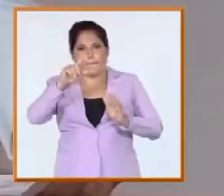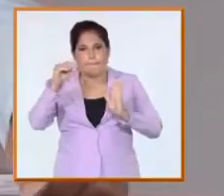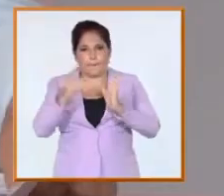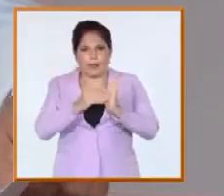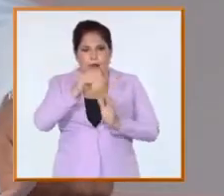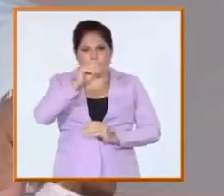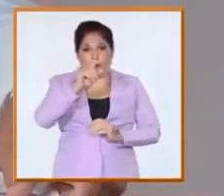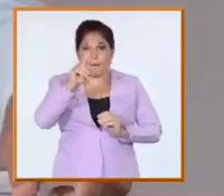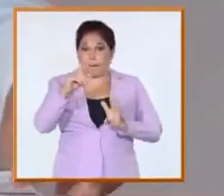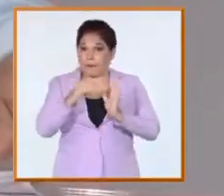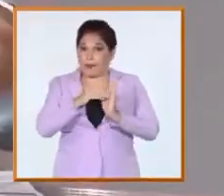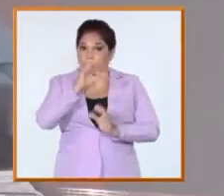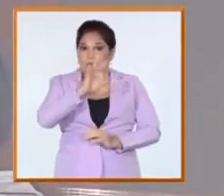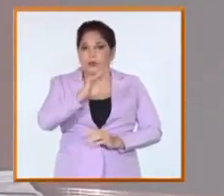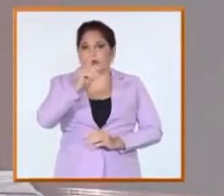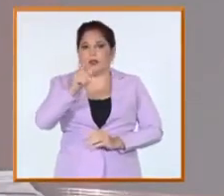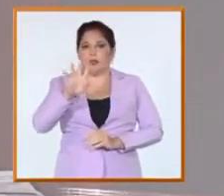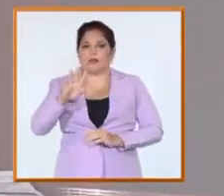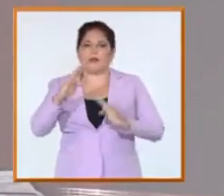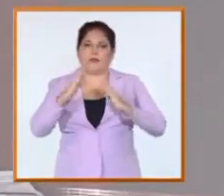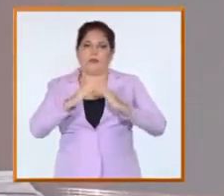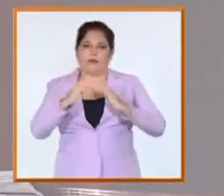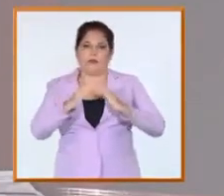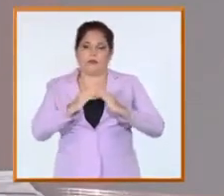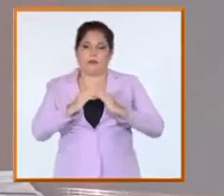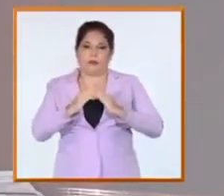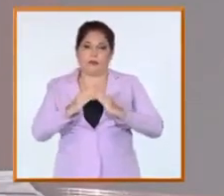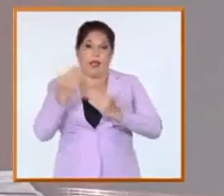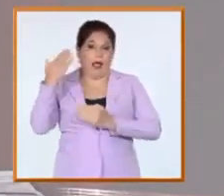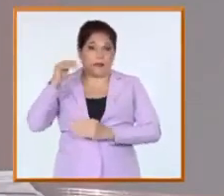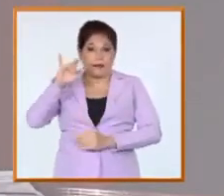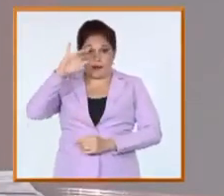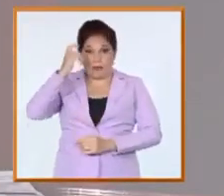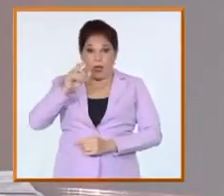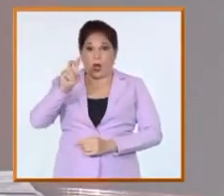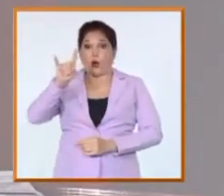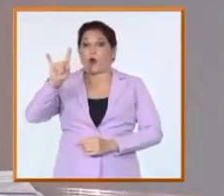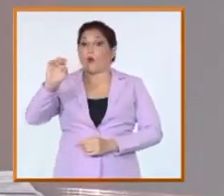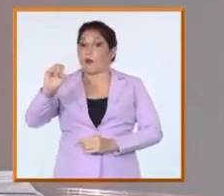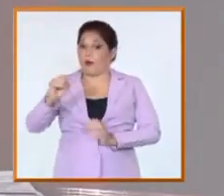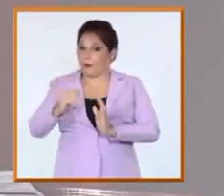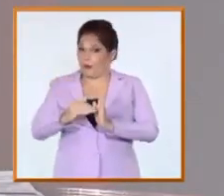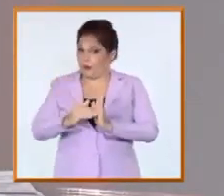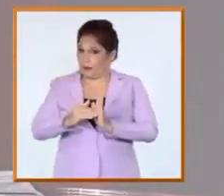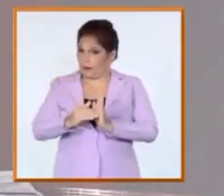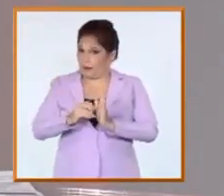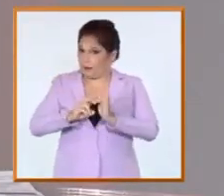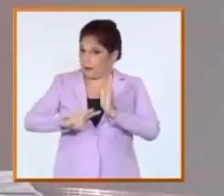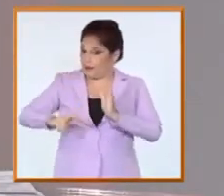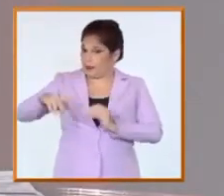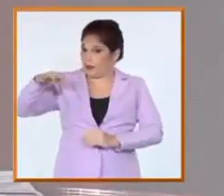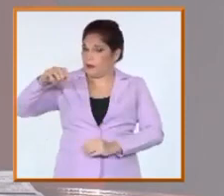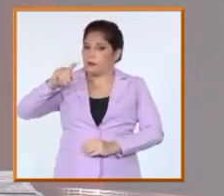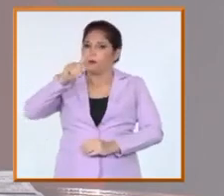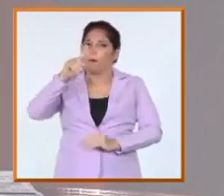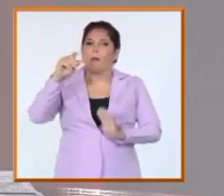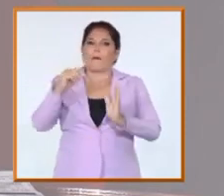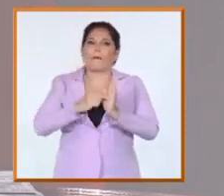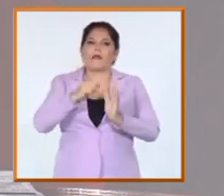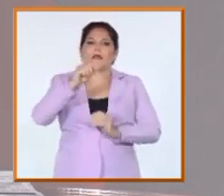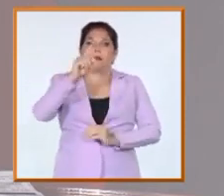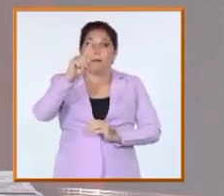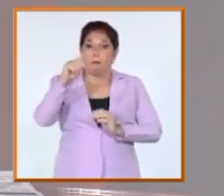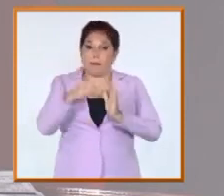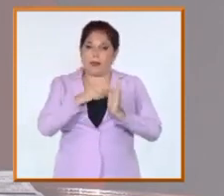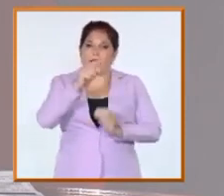ochocientas catorce pero de no Pero además en Pinar de Río fueron mil setecientos treinta y ocho